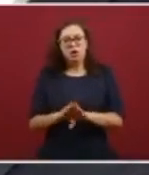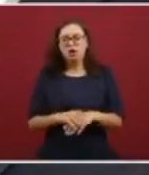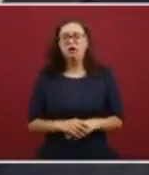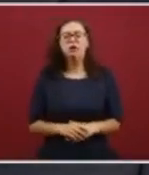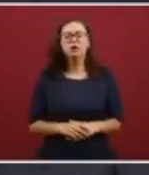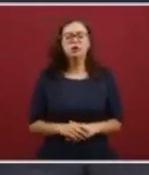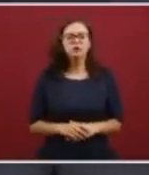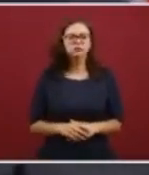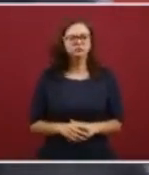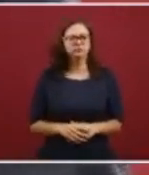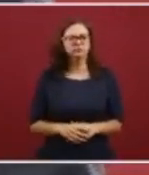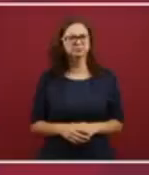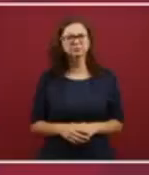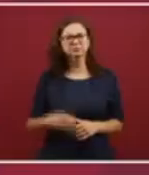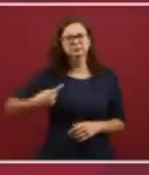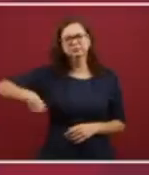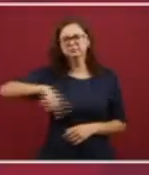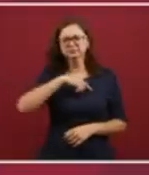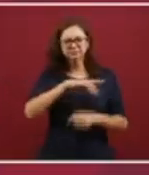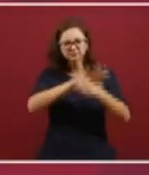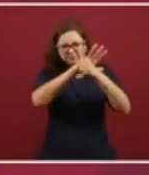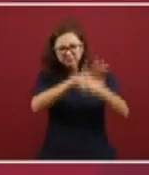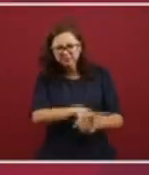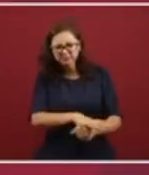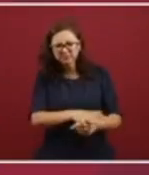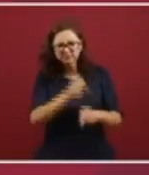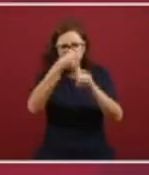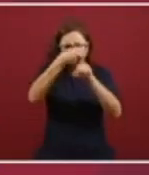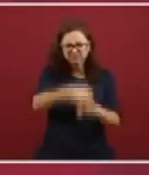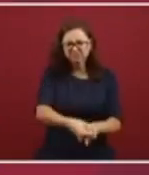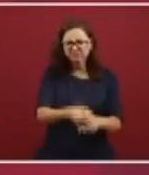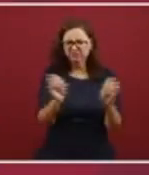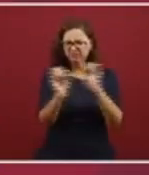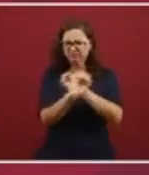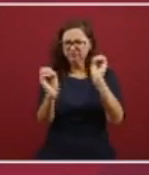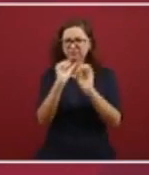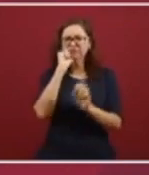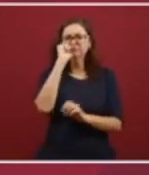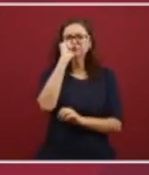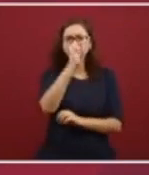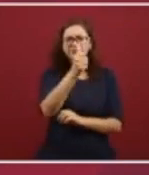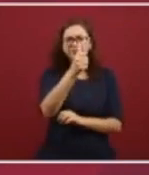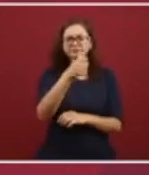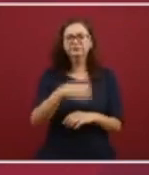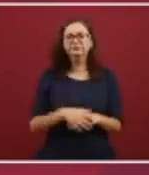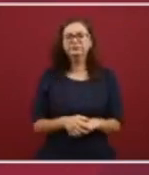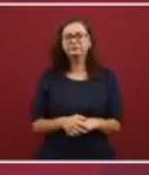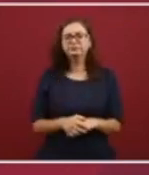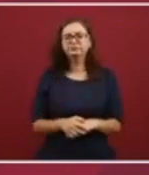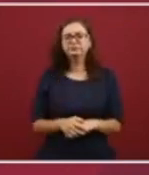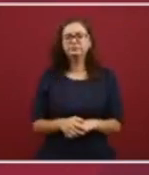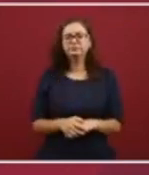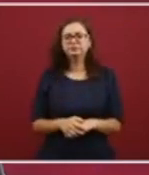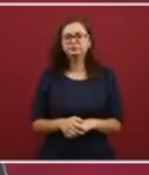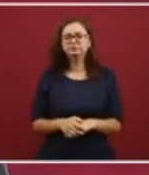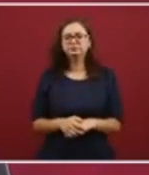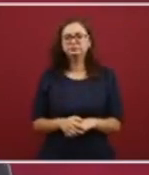presionamos a nadie. Nosotros lo que quisiéramos es que, y lo han hecho